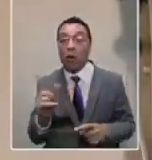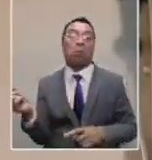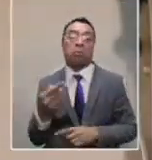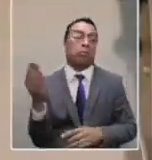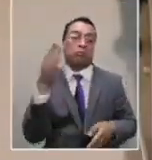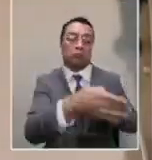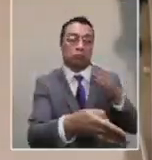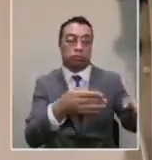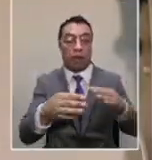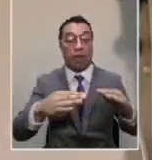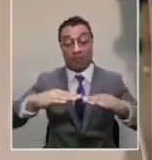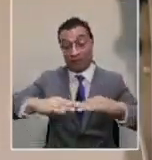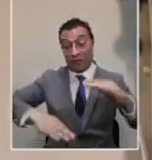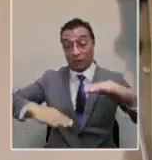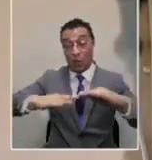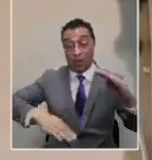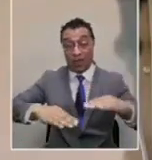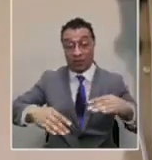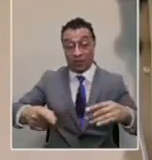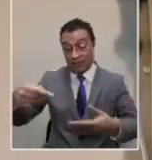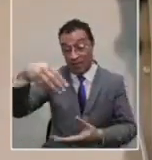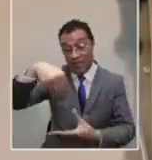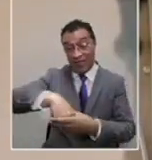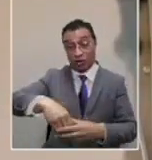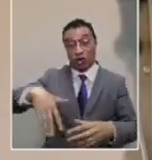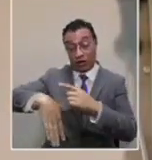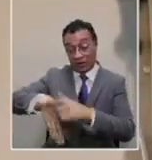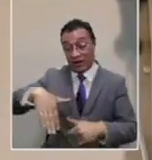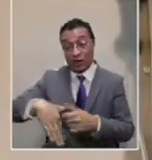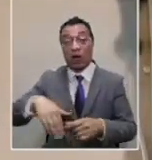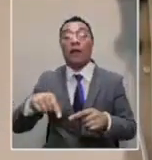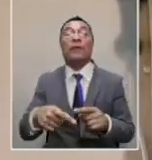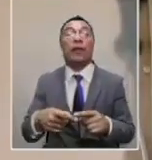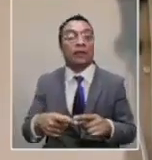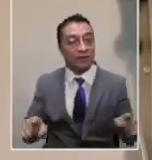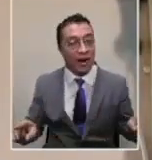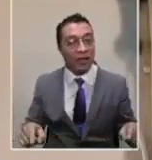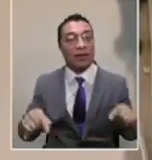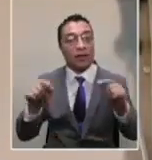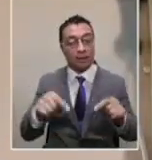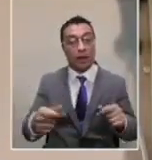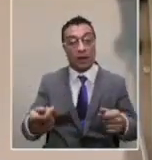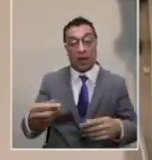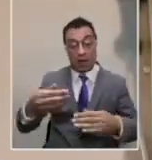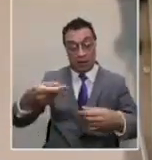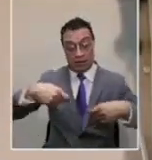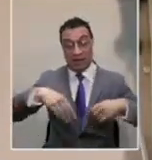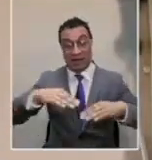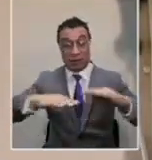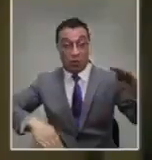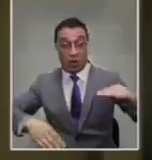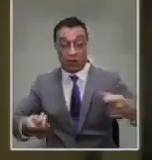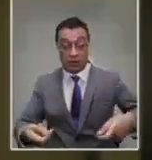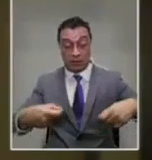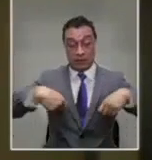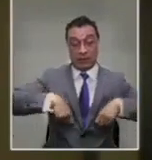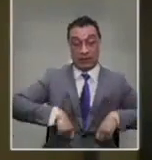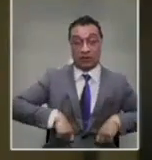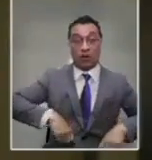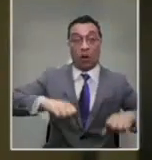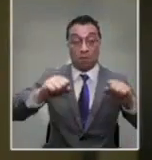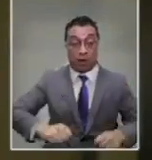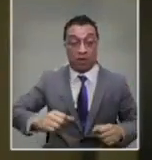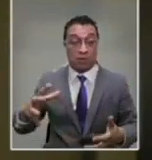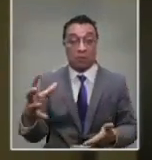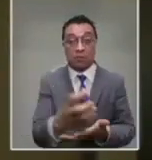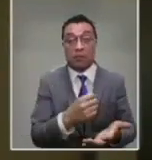Las desigualdades interregionales son otro factor sumamente relevante. Entonces, mientras esas brechas de desigualdad, de ingresos y de